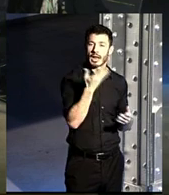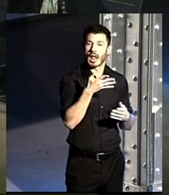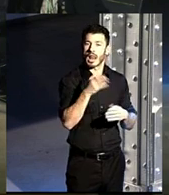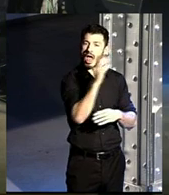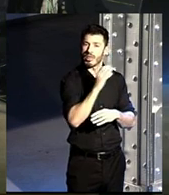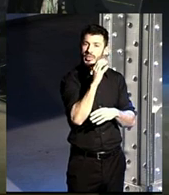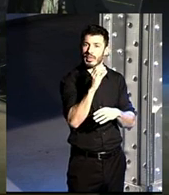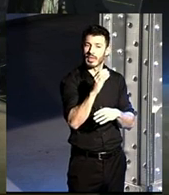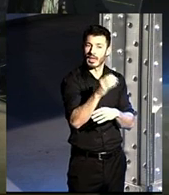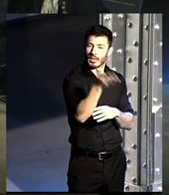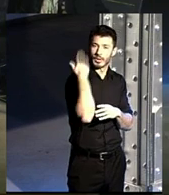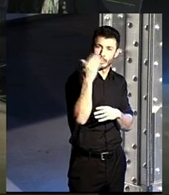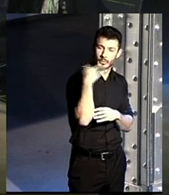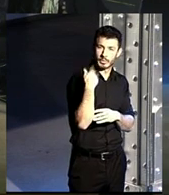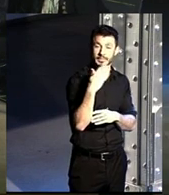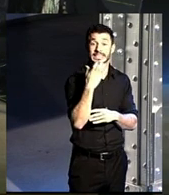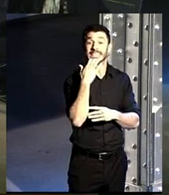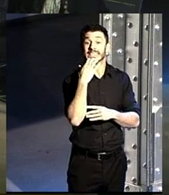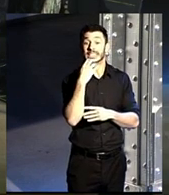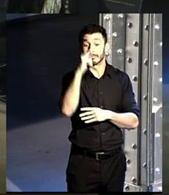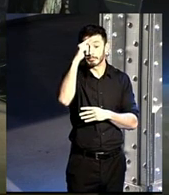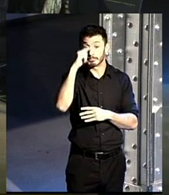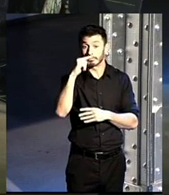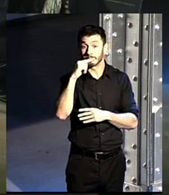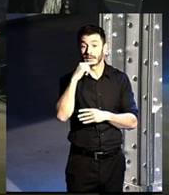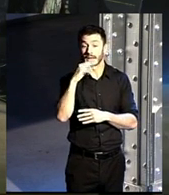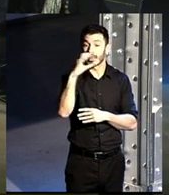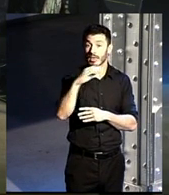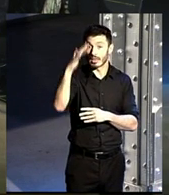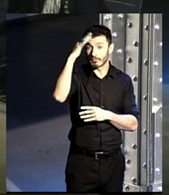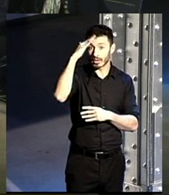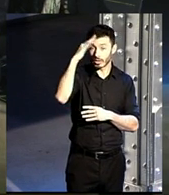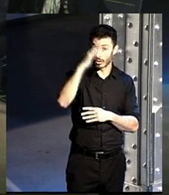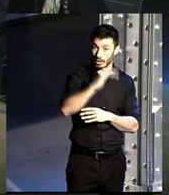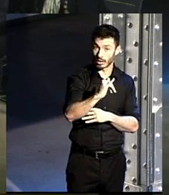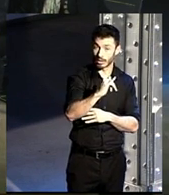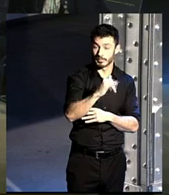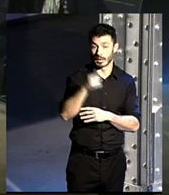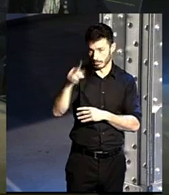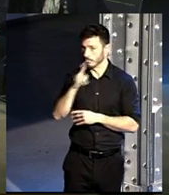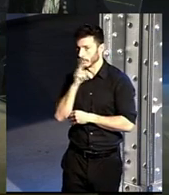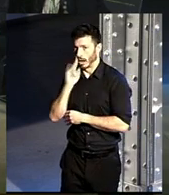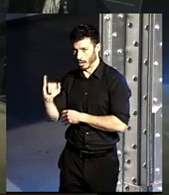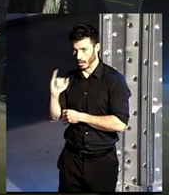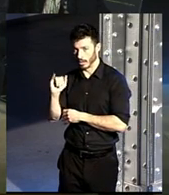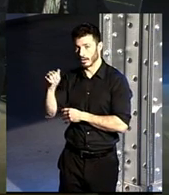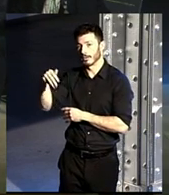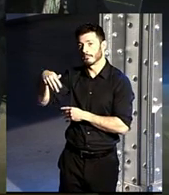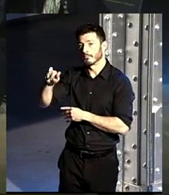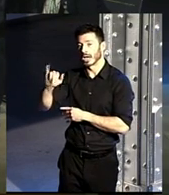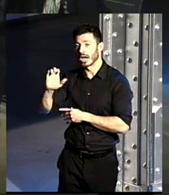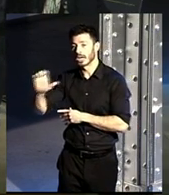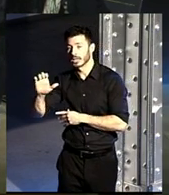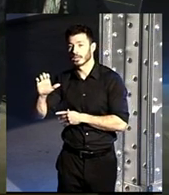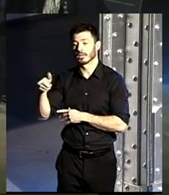ficción, aceptamos que hay una madre, que es Mary Shelley, con Frankenstein. Si hay un